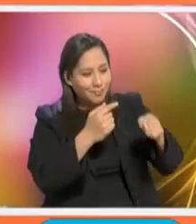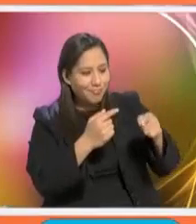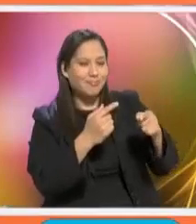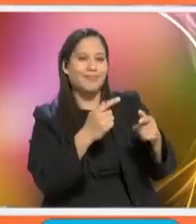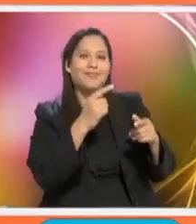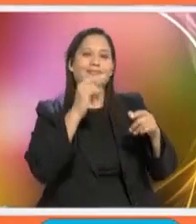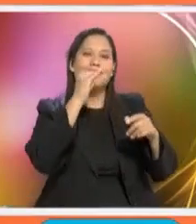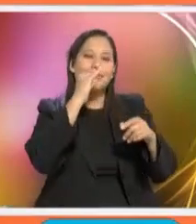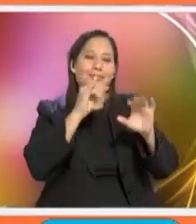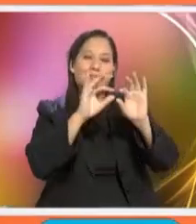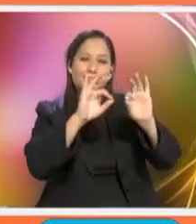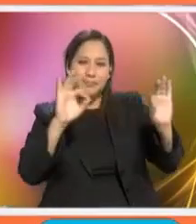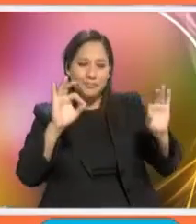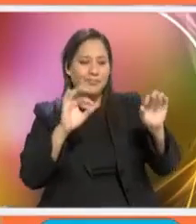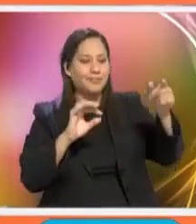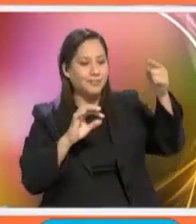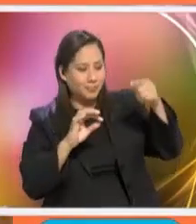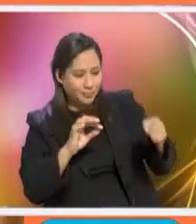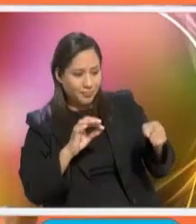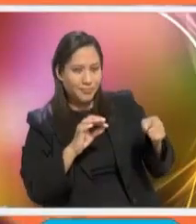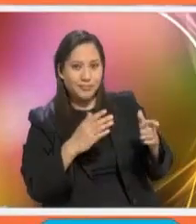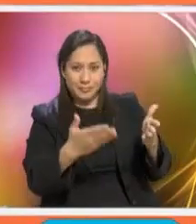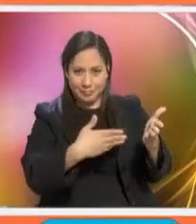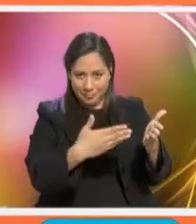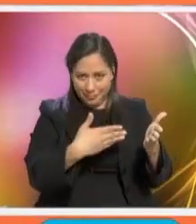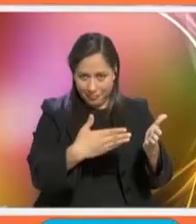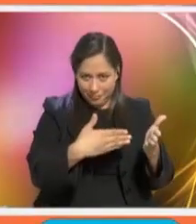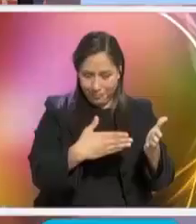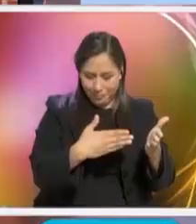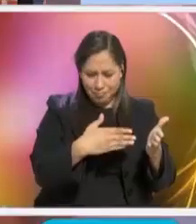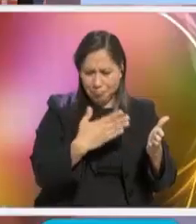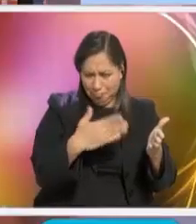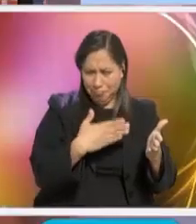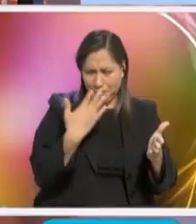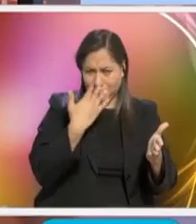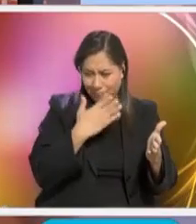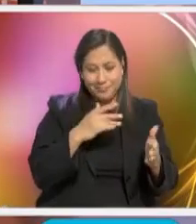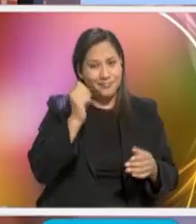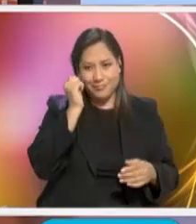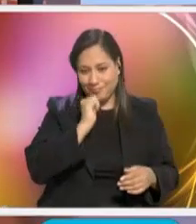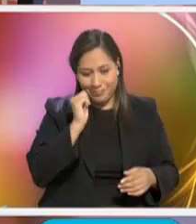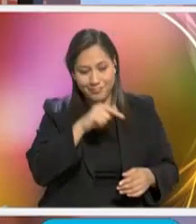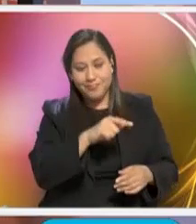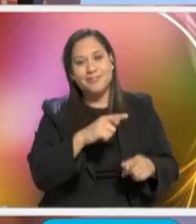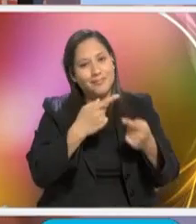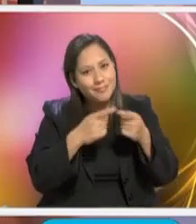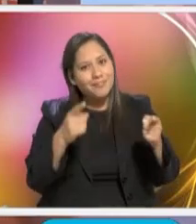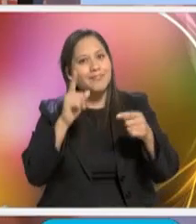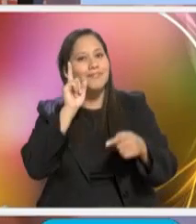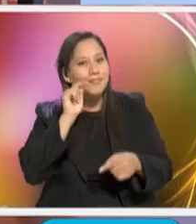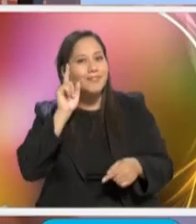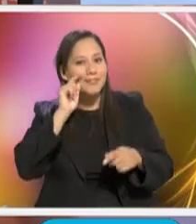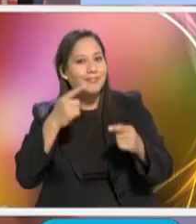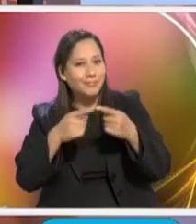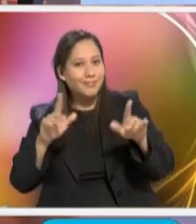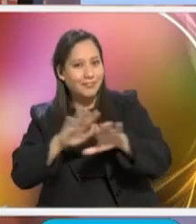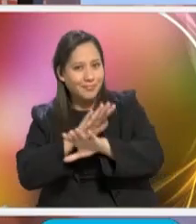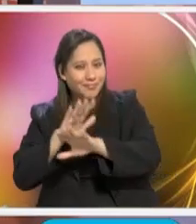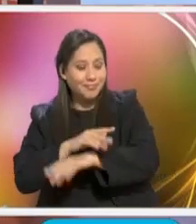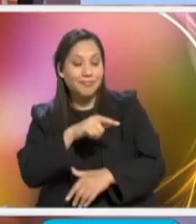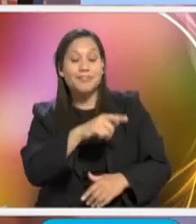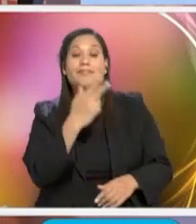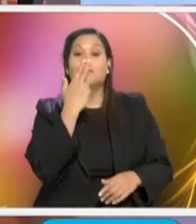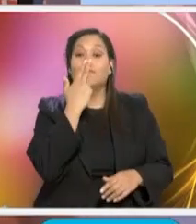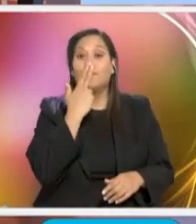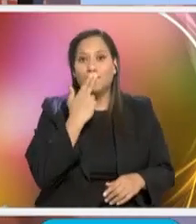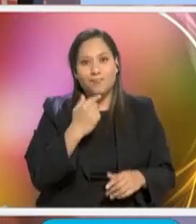o espagueti, guiso, en un guiso rico, que siempre trataba de que fuera diferente, y postre.